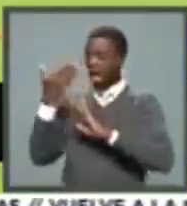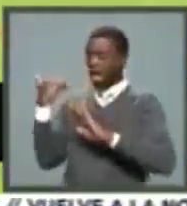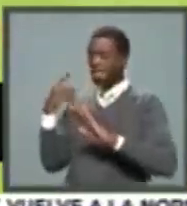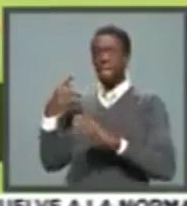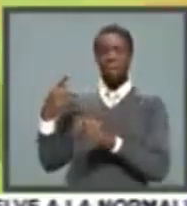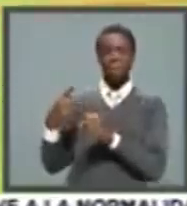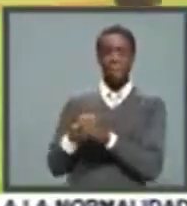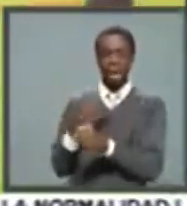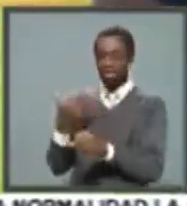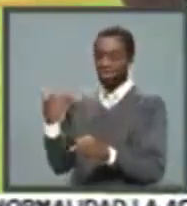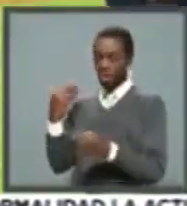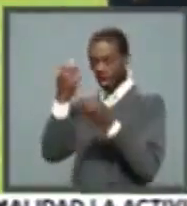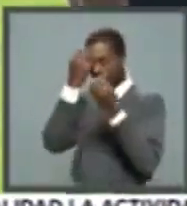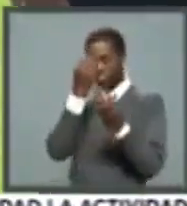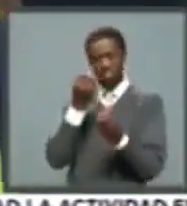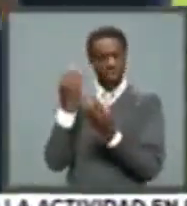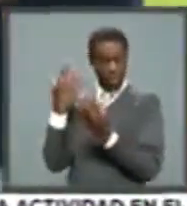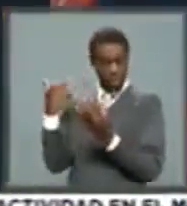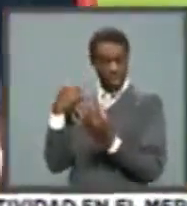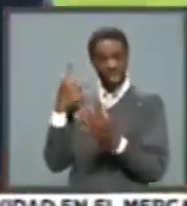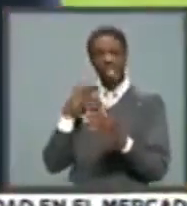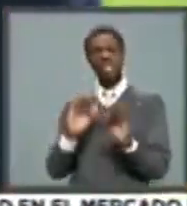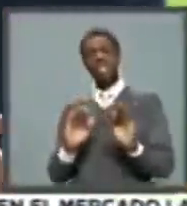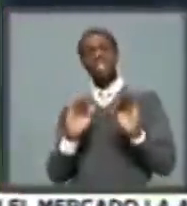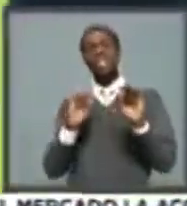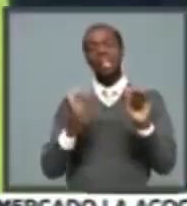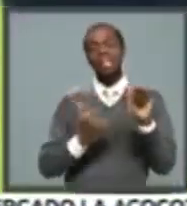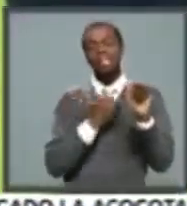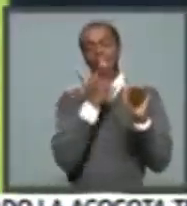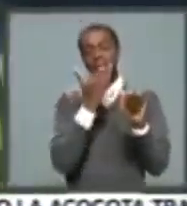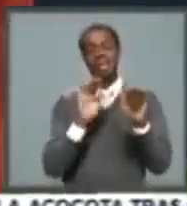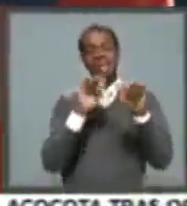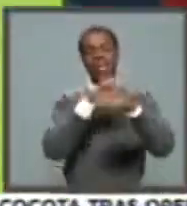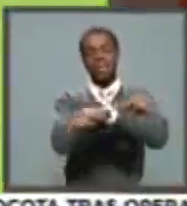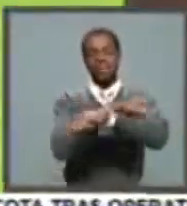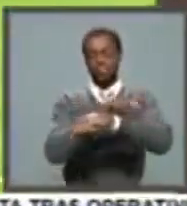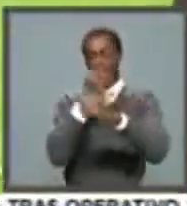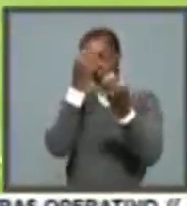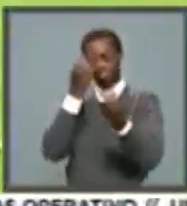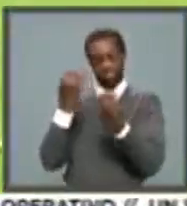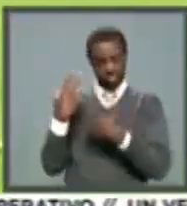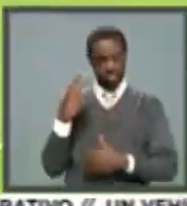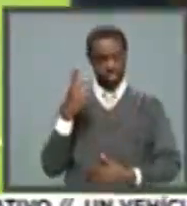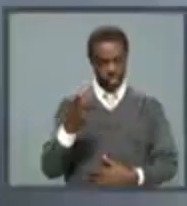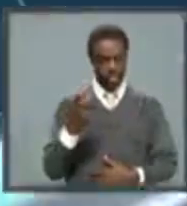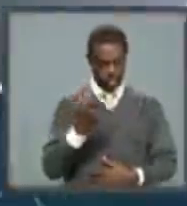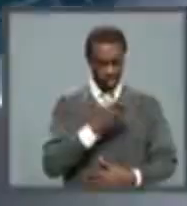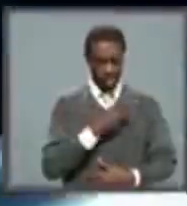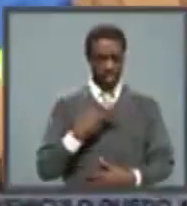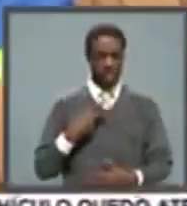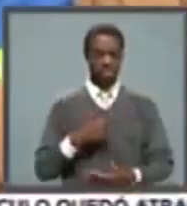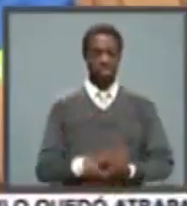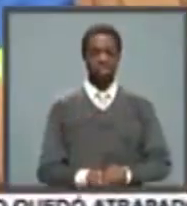lo que pasó en el torneo anterior, donde malograron su pase a la liguilla.